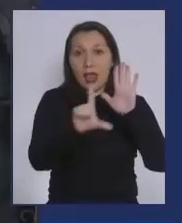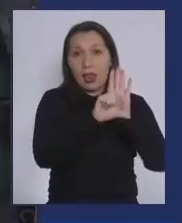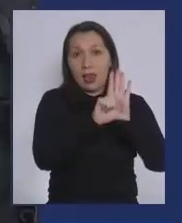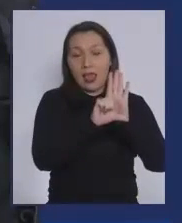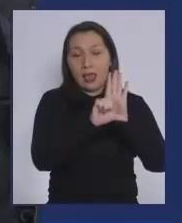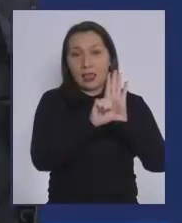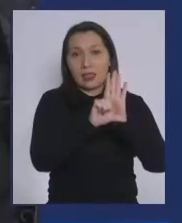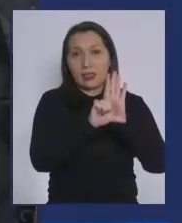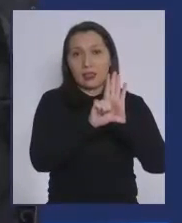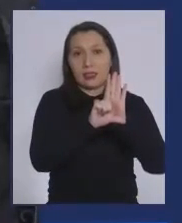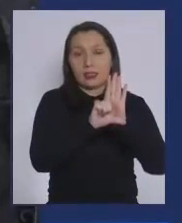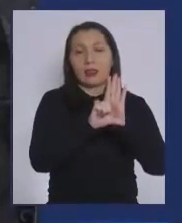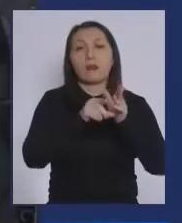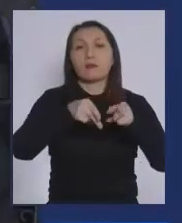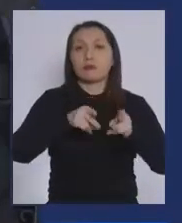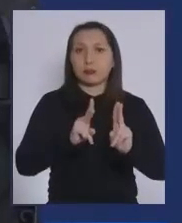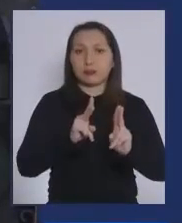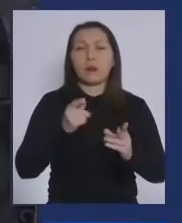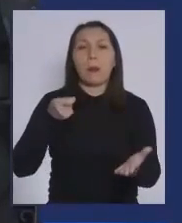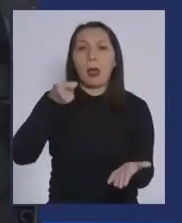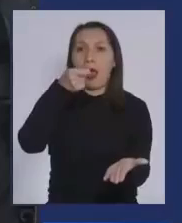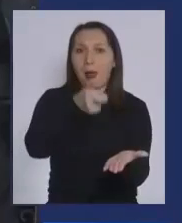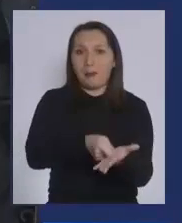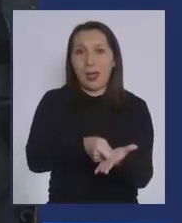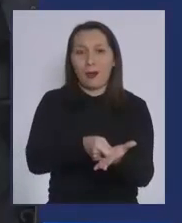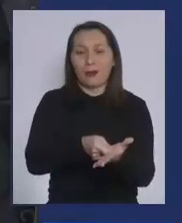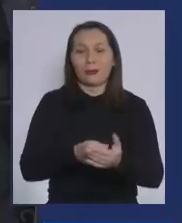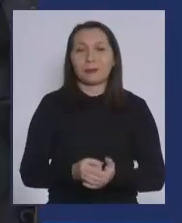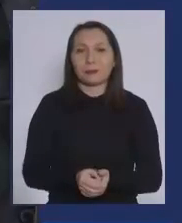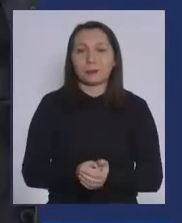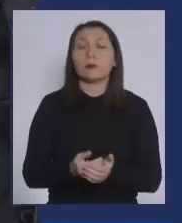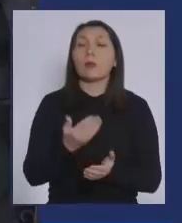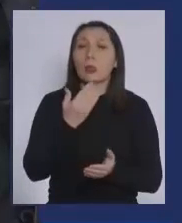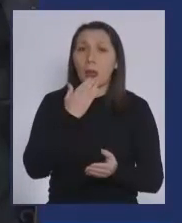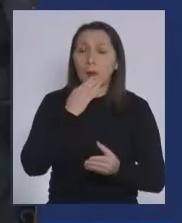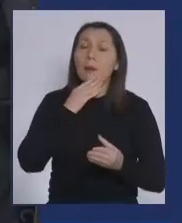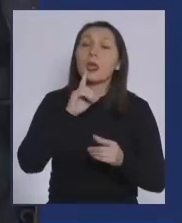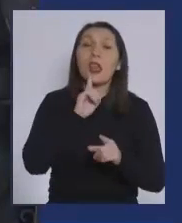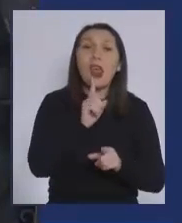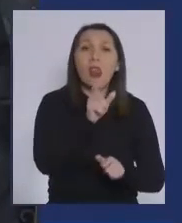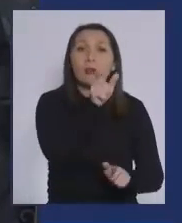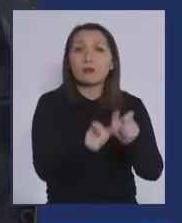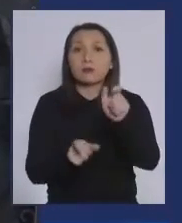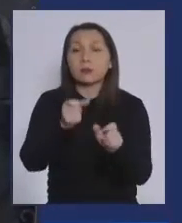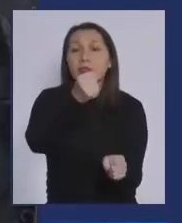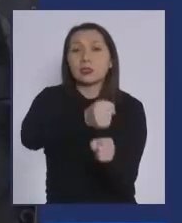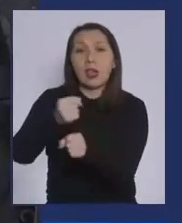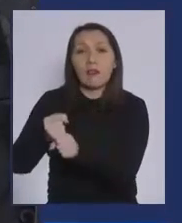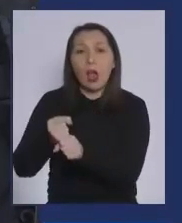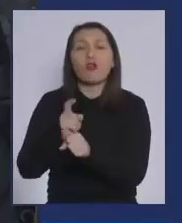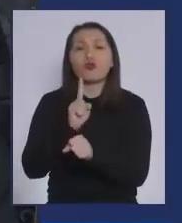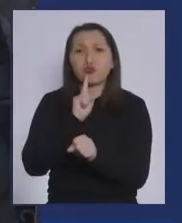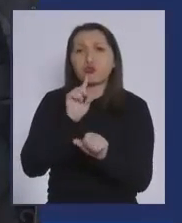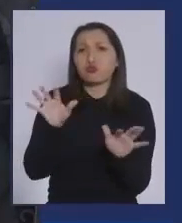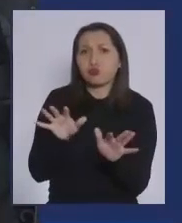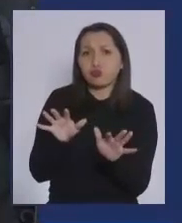que permite ese pago e incluirá a los trabajadores ocupados